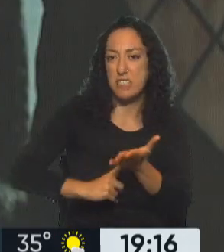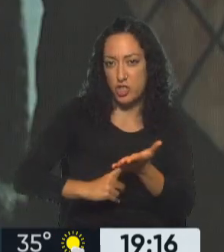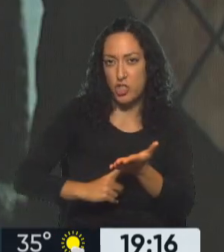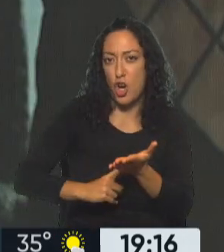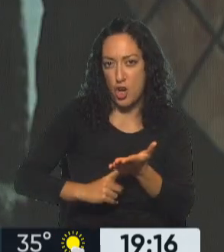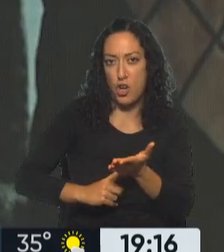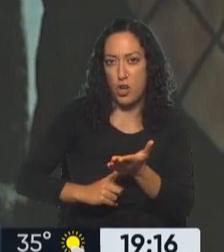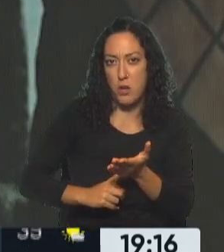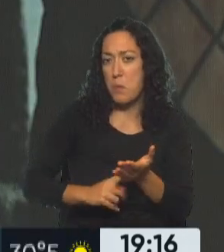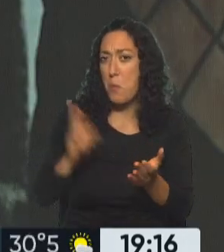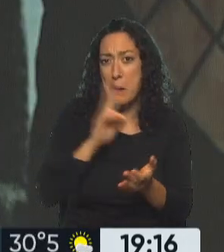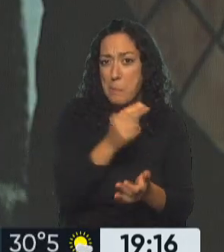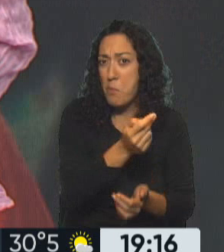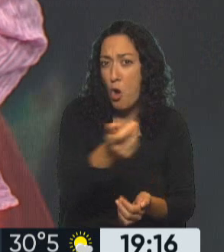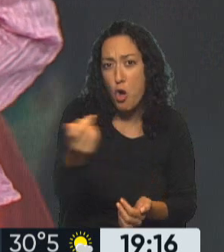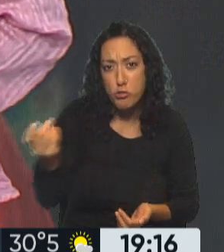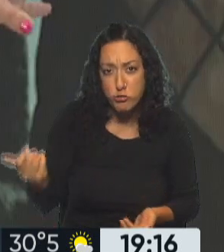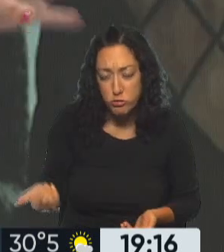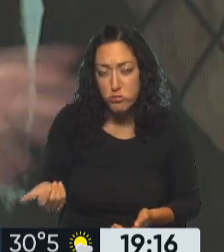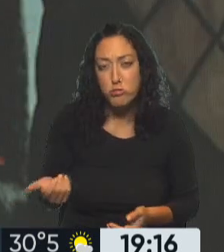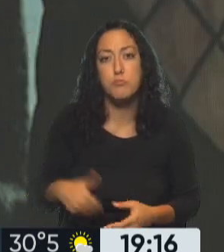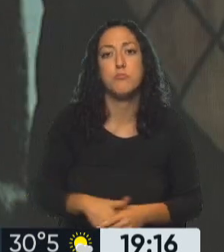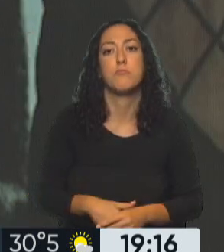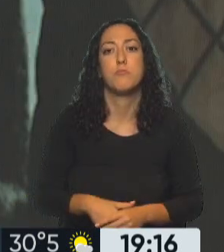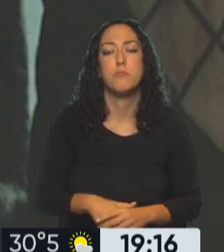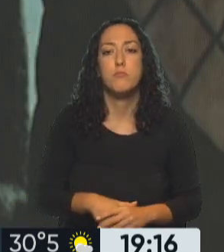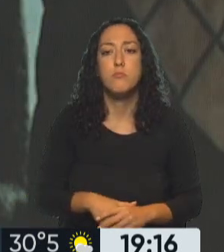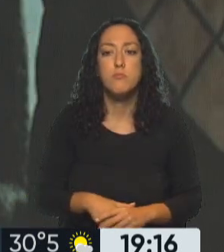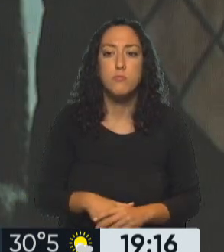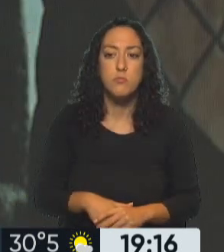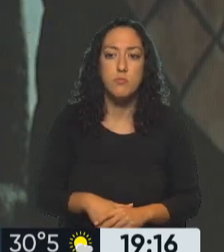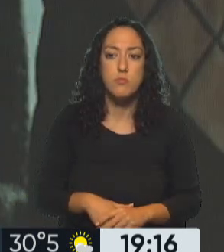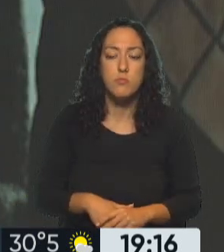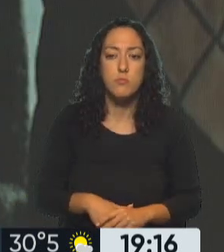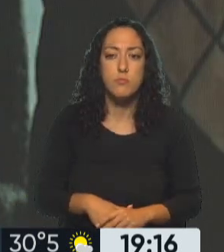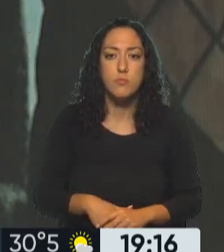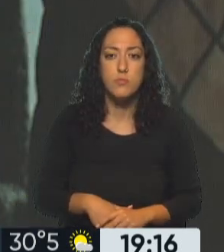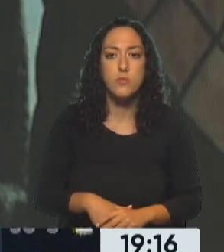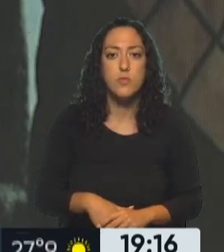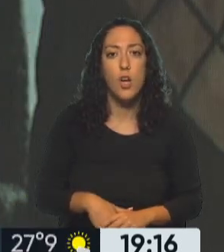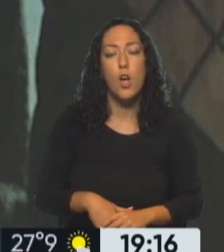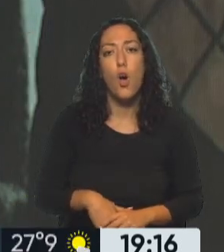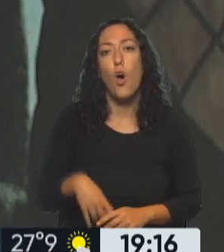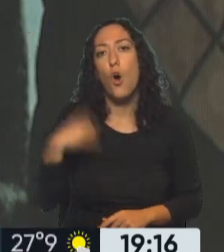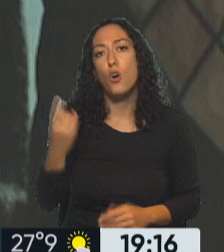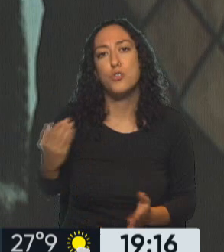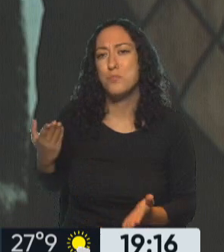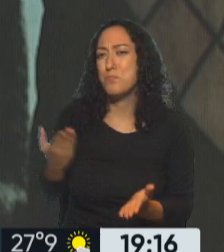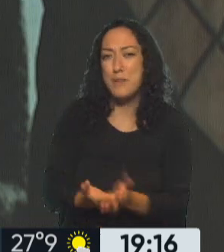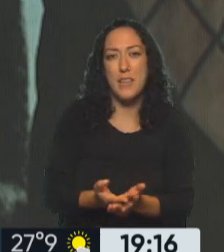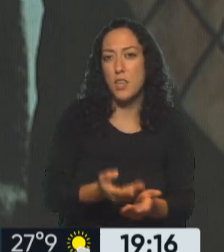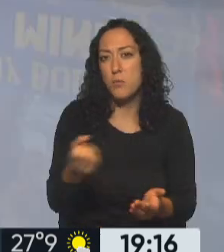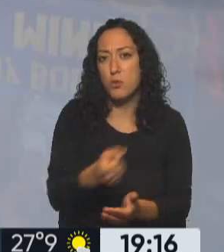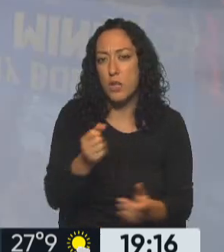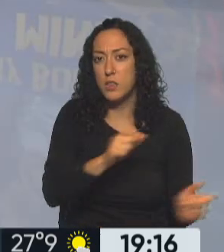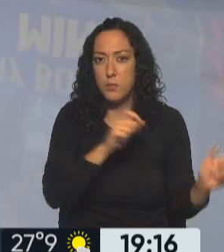cargos jerárquicos, ¿no? Esto se puede ampliar muchísimo más. Claro. Y por último, otra de las grandes demandas, por supuesto, tiene que ver con